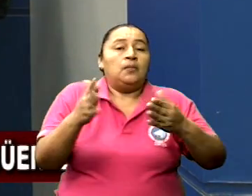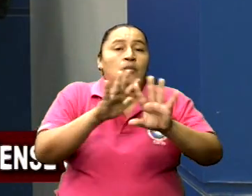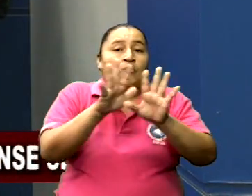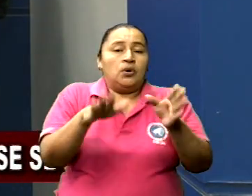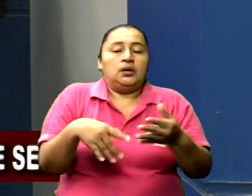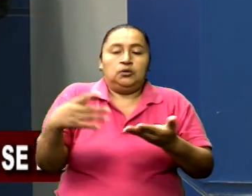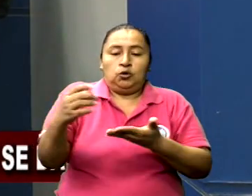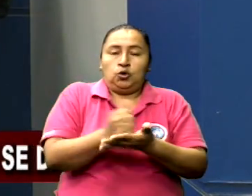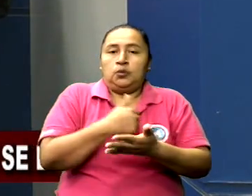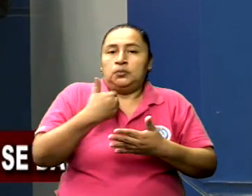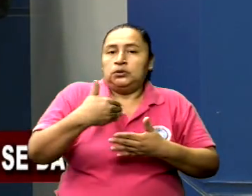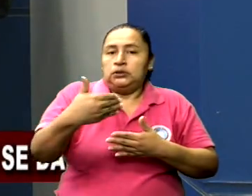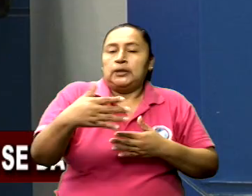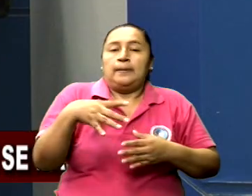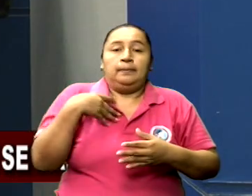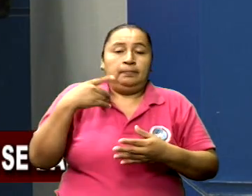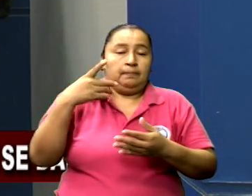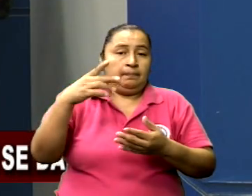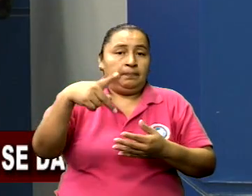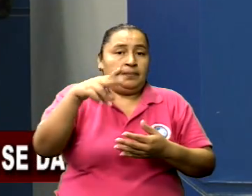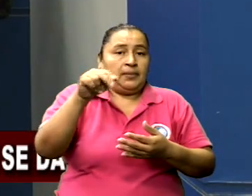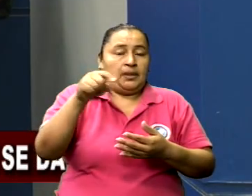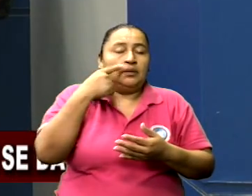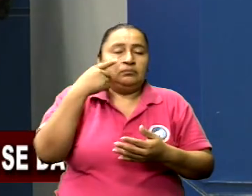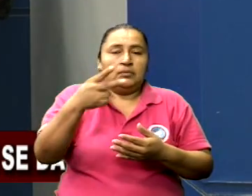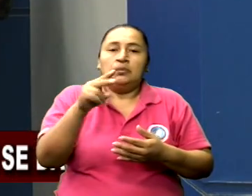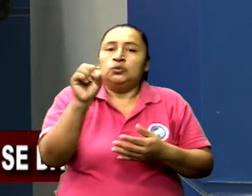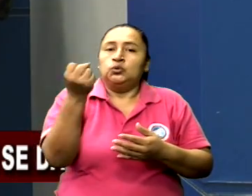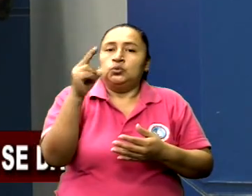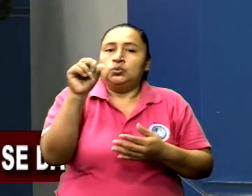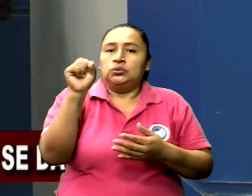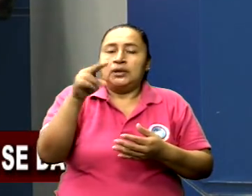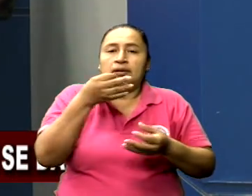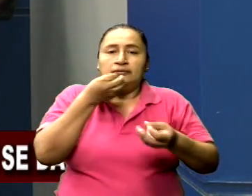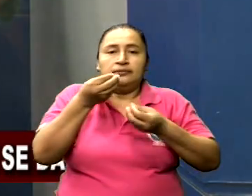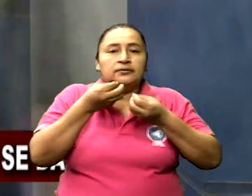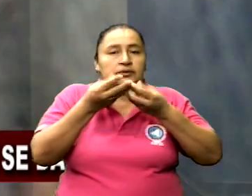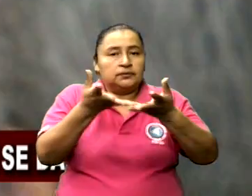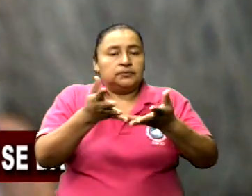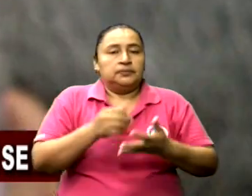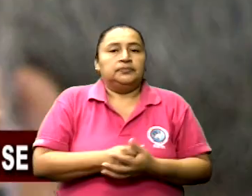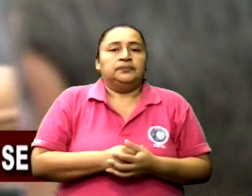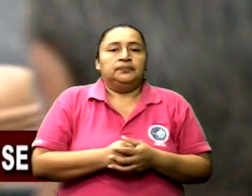Código Procesal Penal. Susana Pérez Villalta con los detalles de la información.